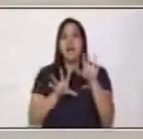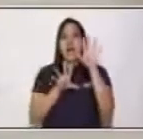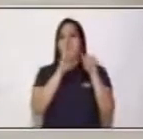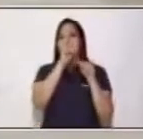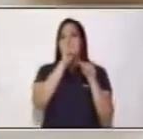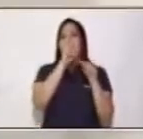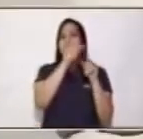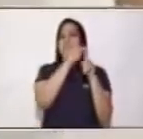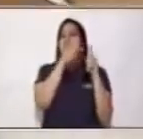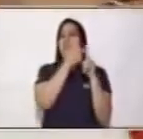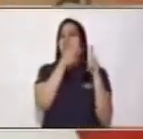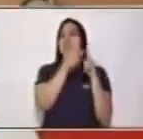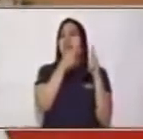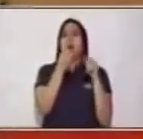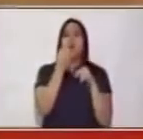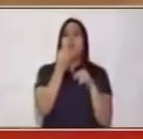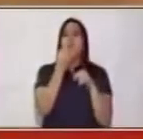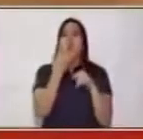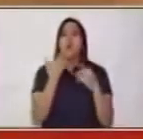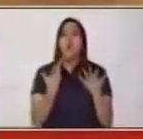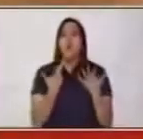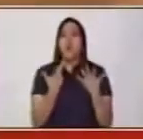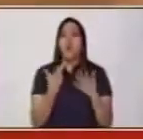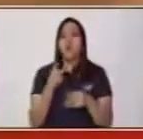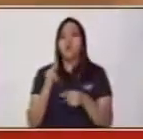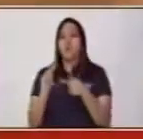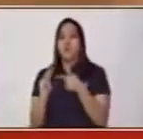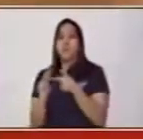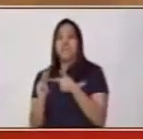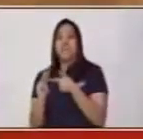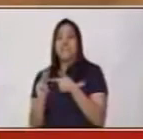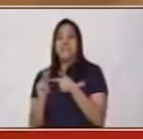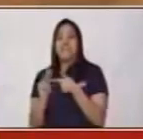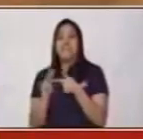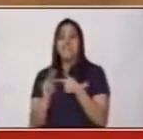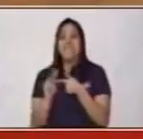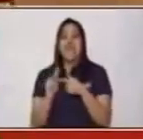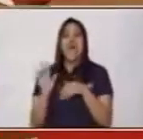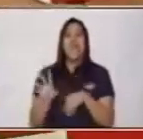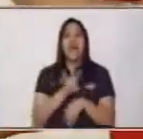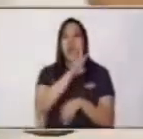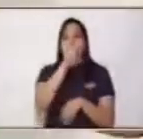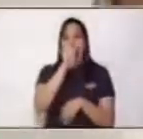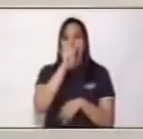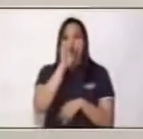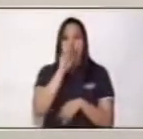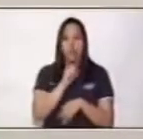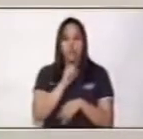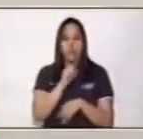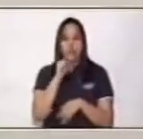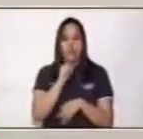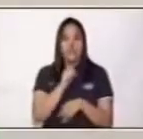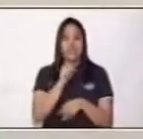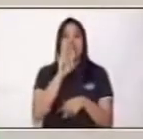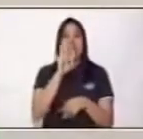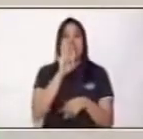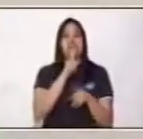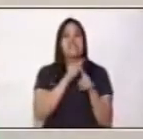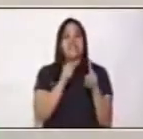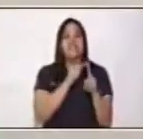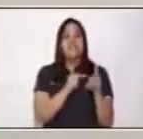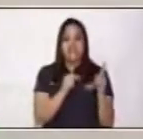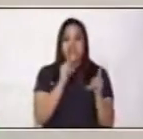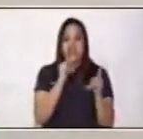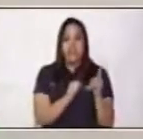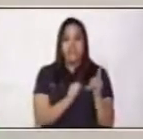12. Muy bien. Y a la 4, ¿verdad? La tercera parte de 12